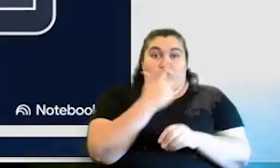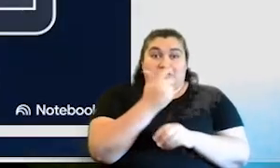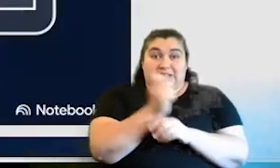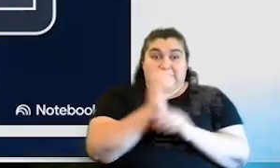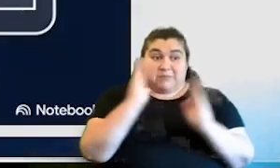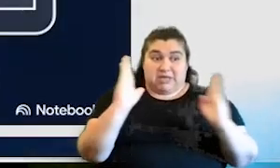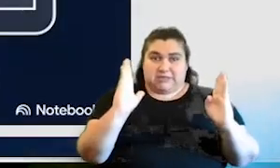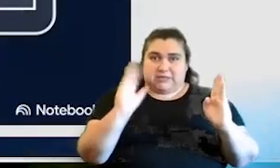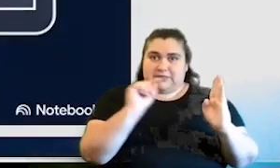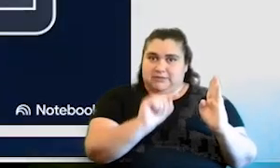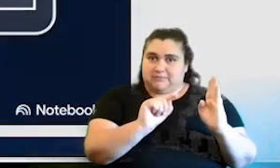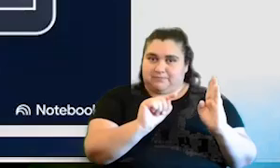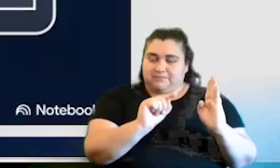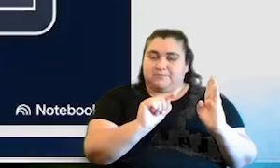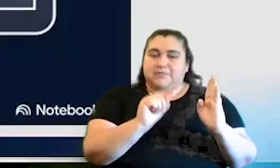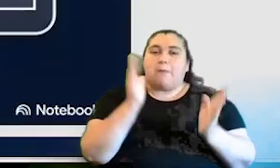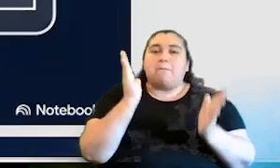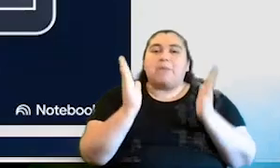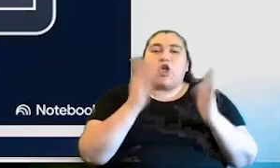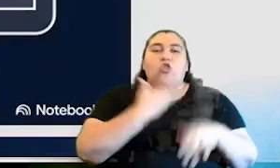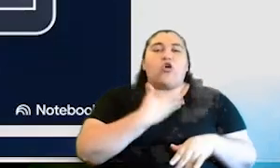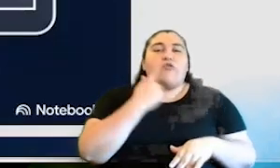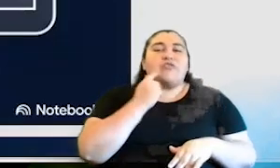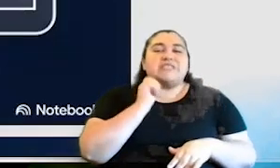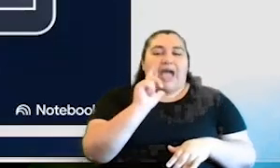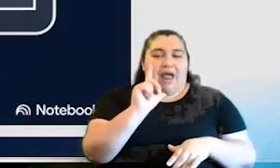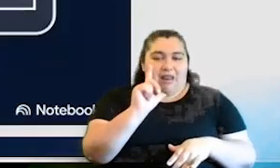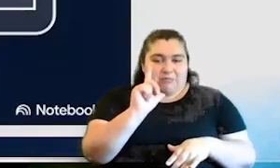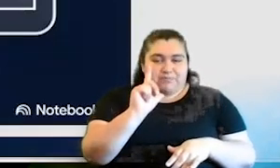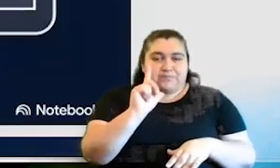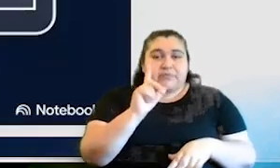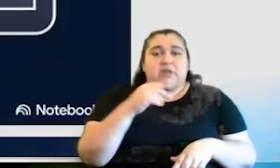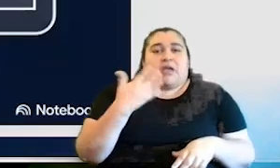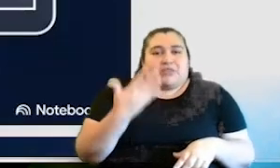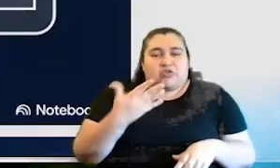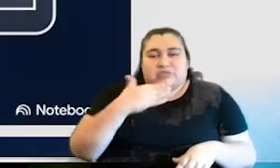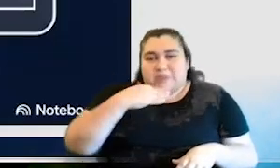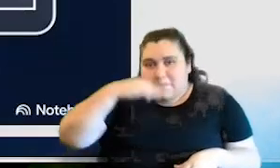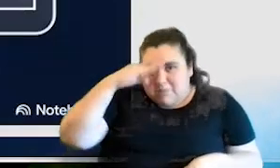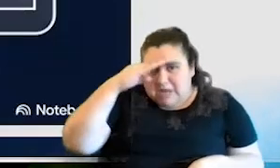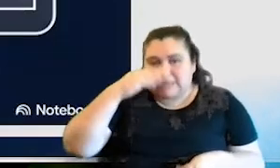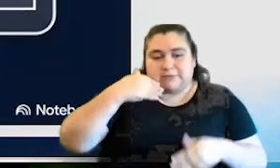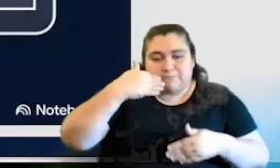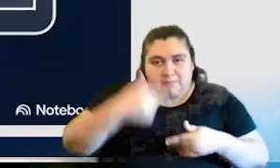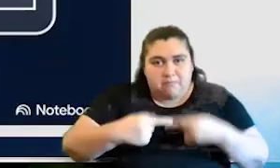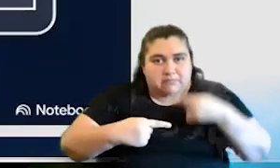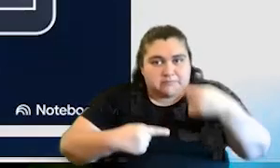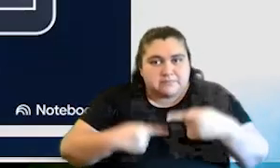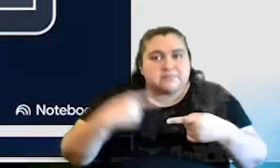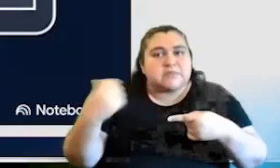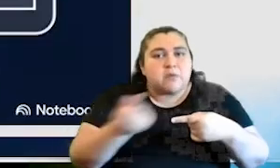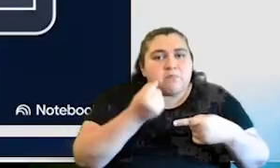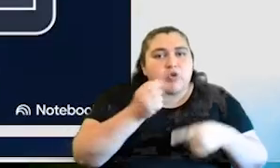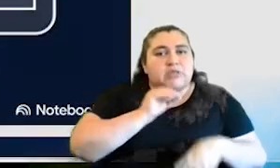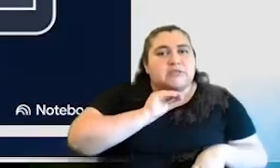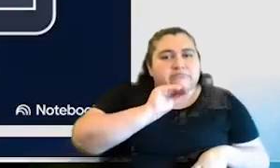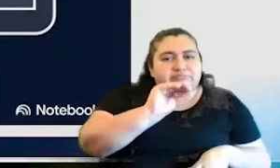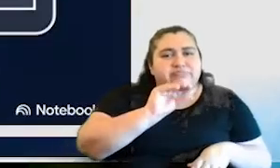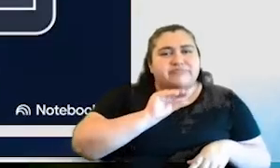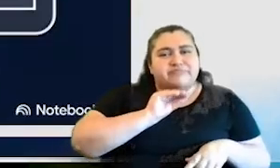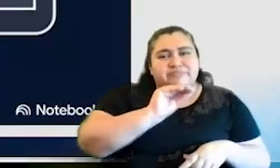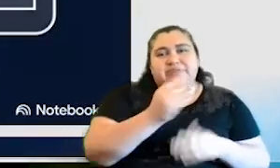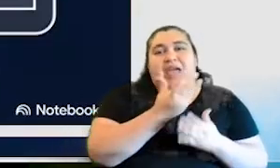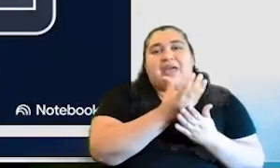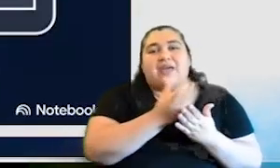Es importante que si uno puede, cada mes o con la mayor frecuencia posible, ir incorporando las deducciones y